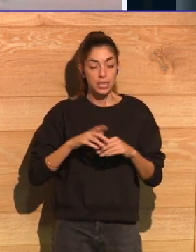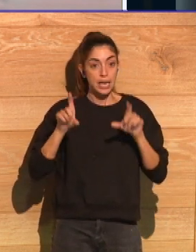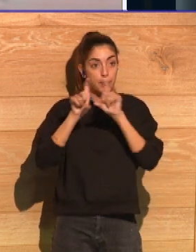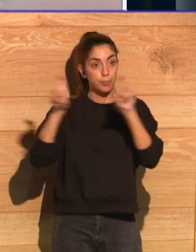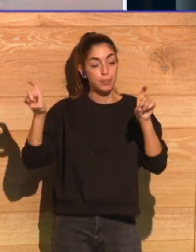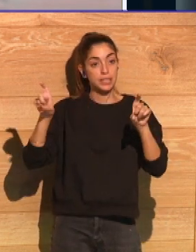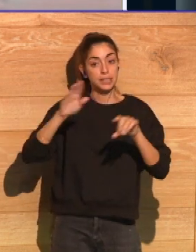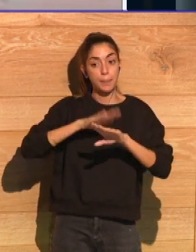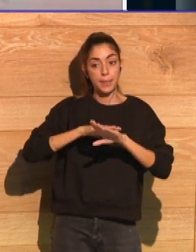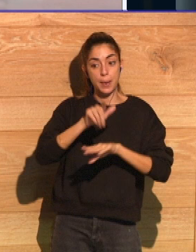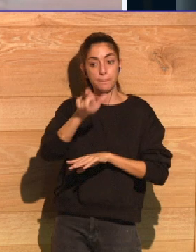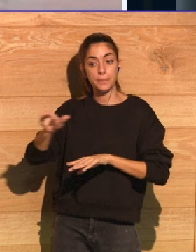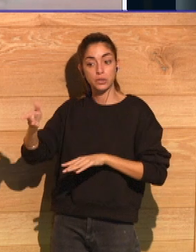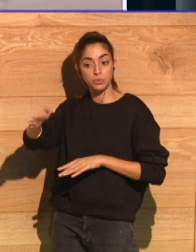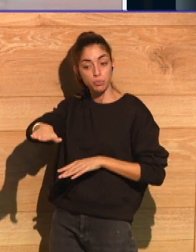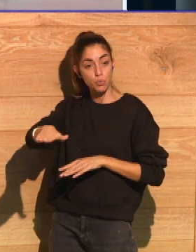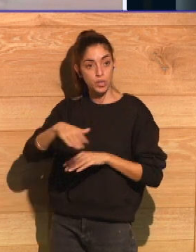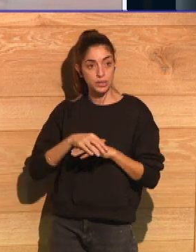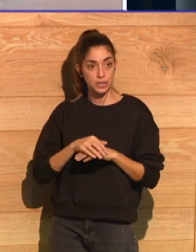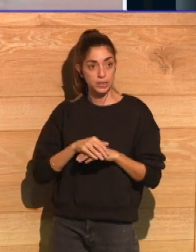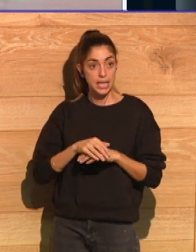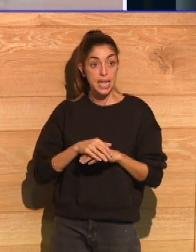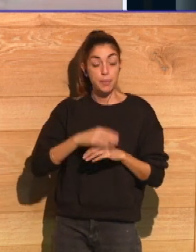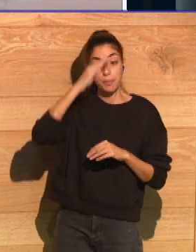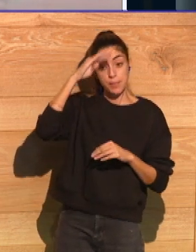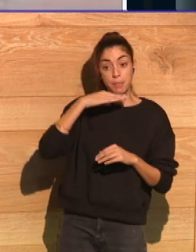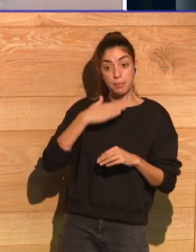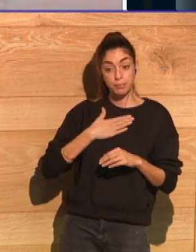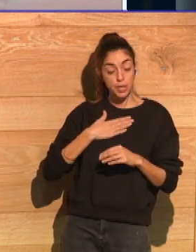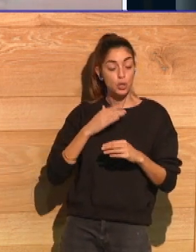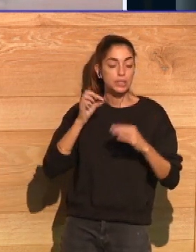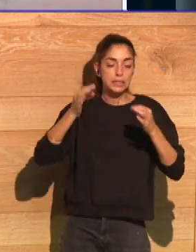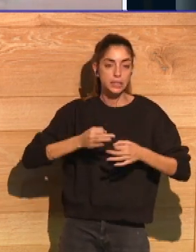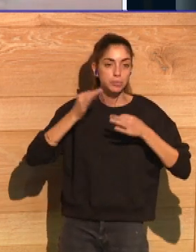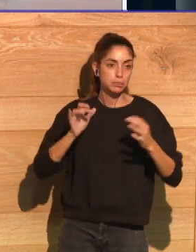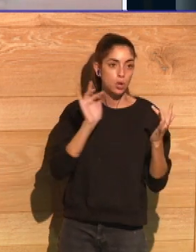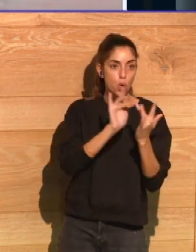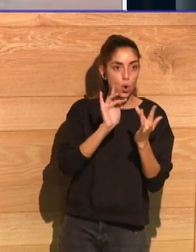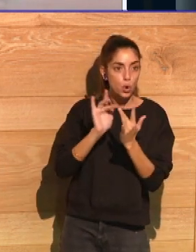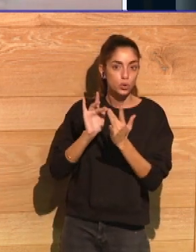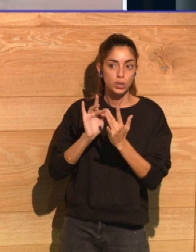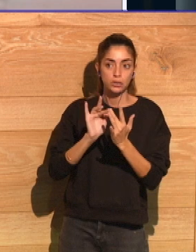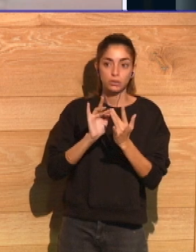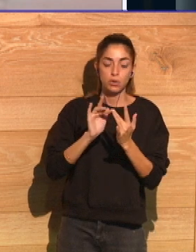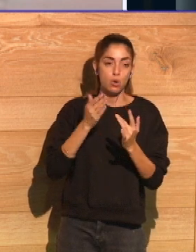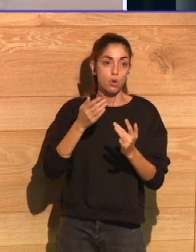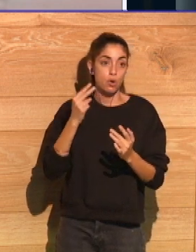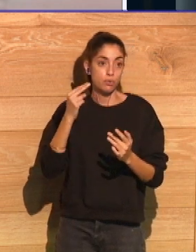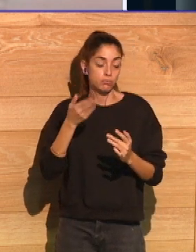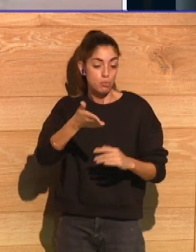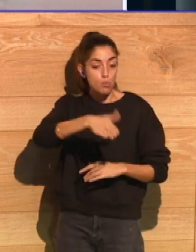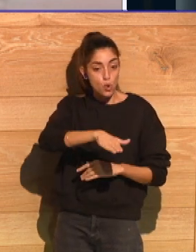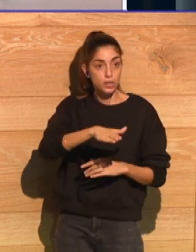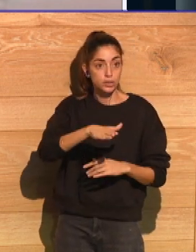padre siempre estaba en contacto con la muerte en su trabajo diario. Bueno,